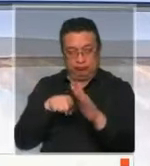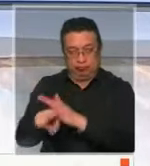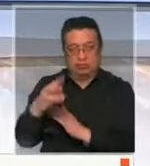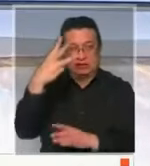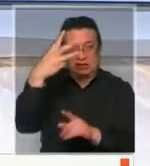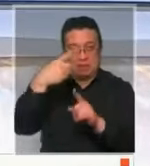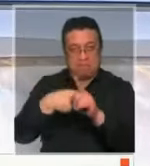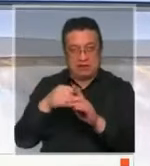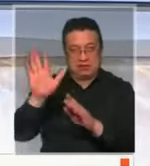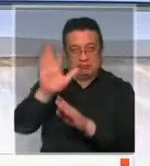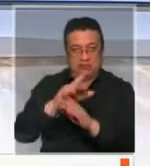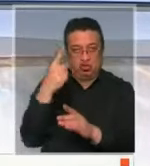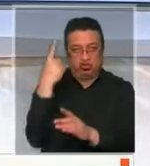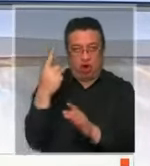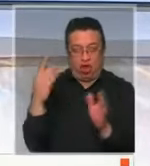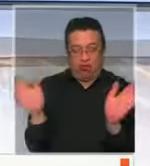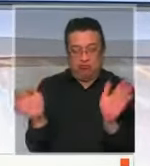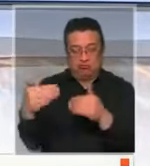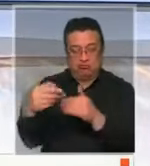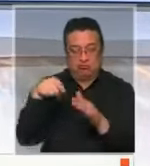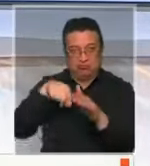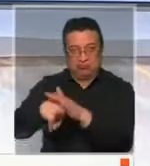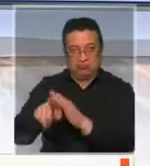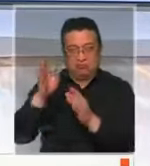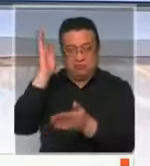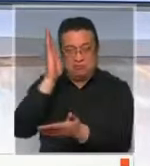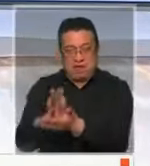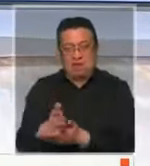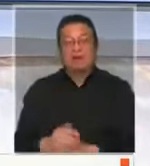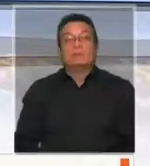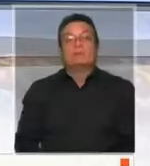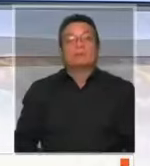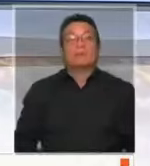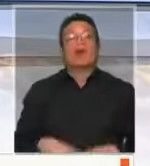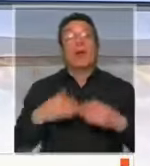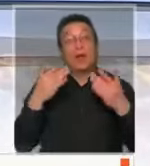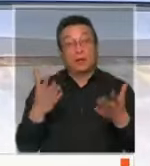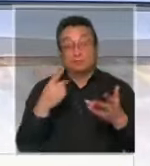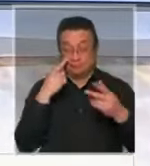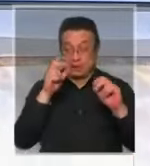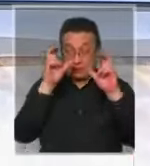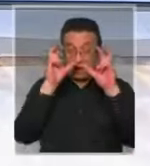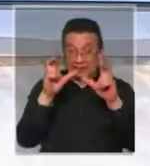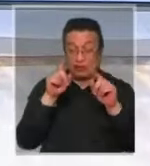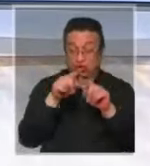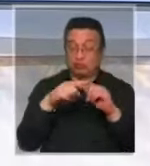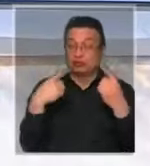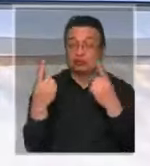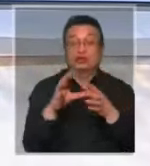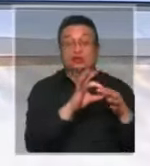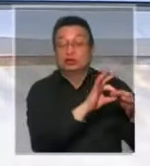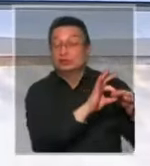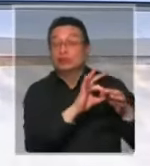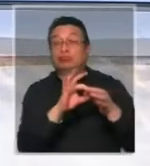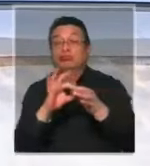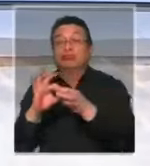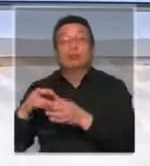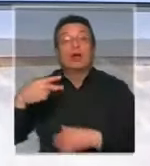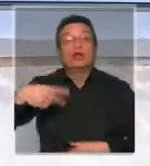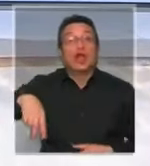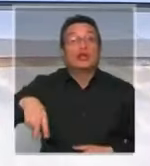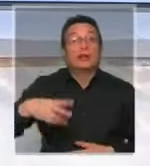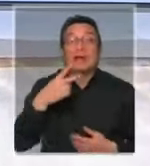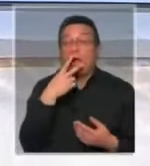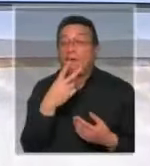3 meses. Catalina. Así es, vamos a seguir muy atentos, Ramón, por supuesto, a cómo se desarrolla esta noticia. Ya hemos